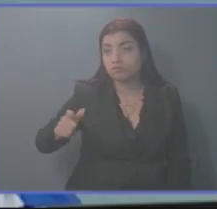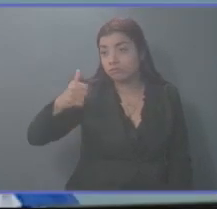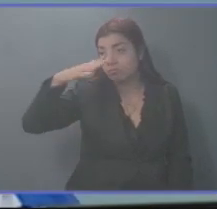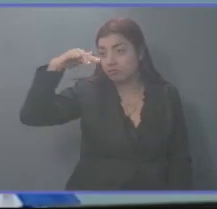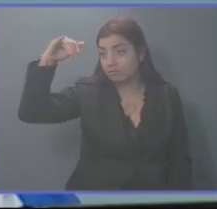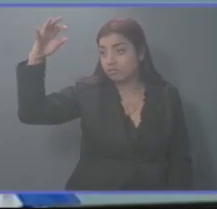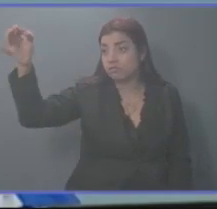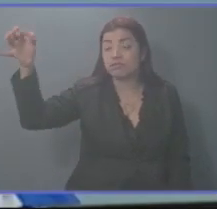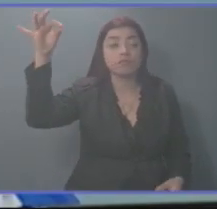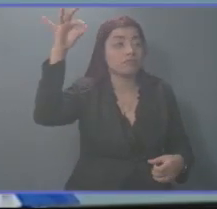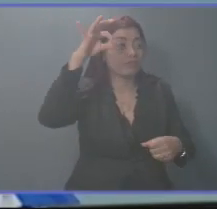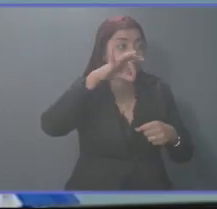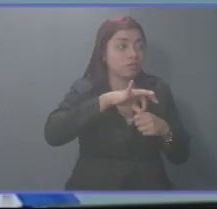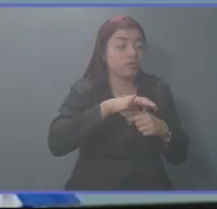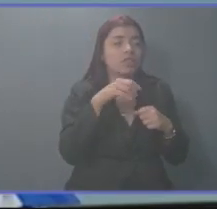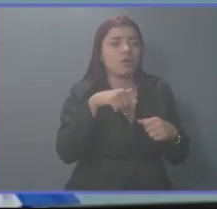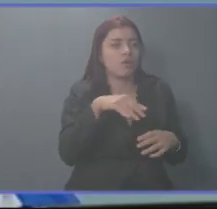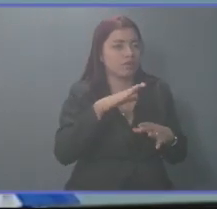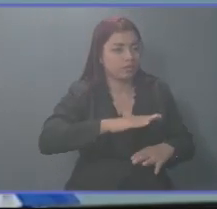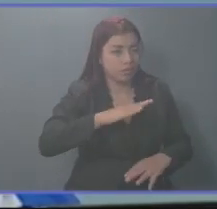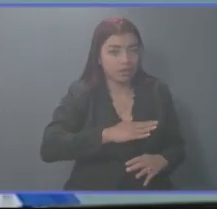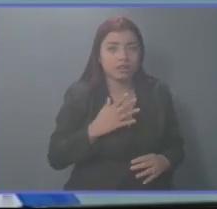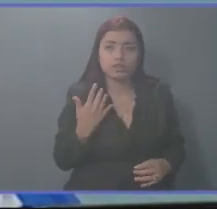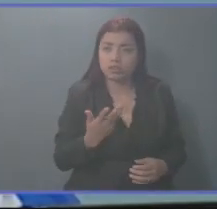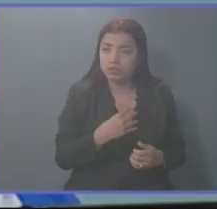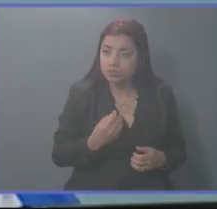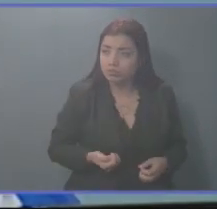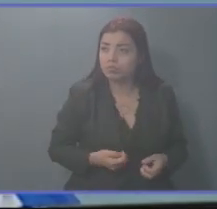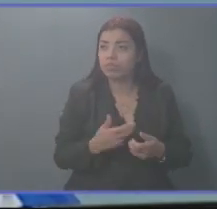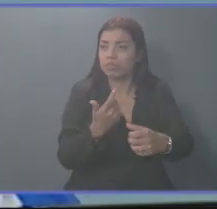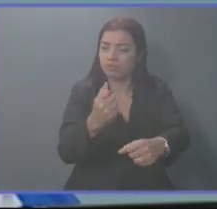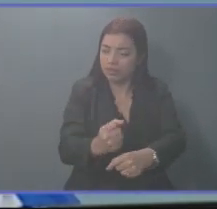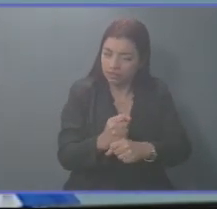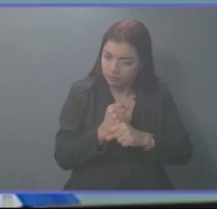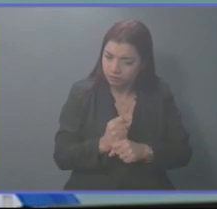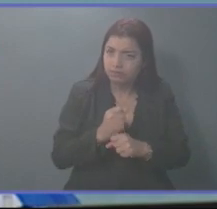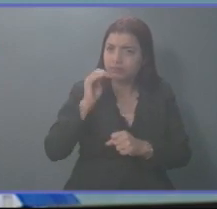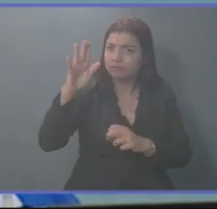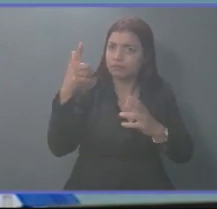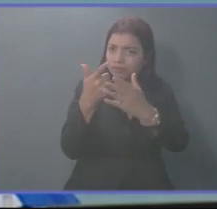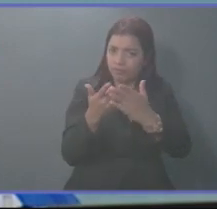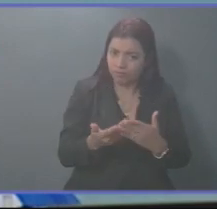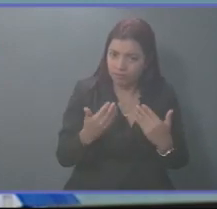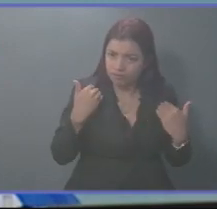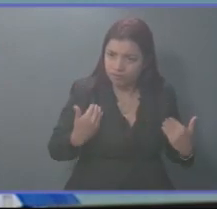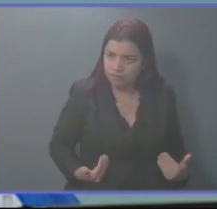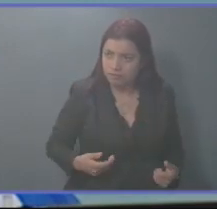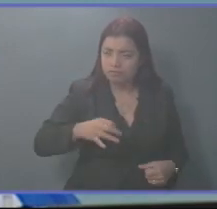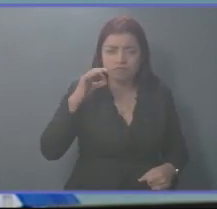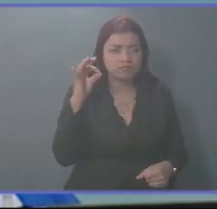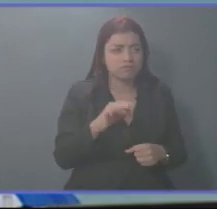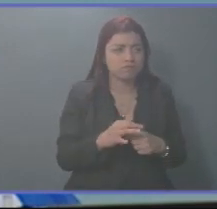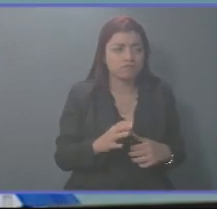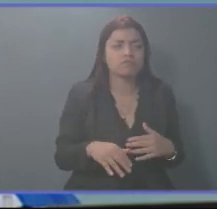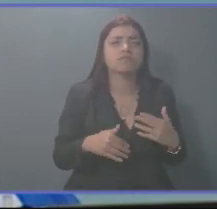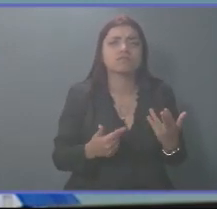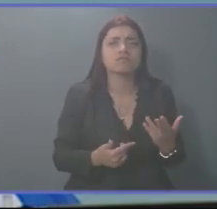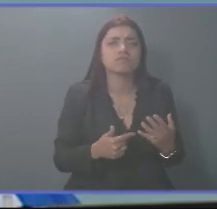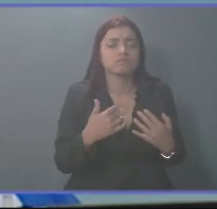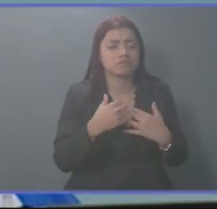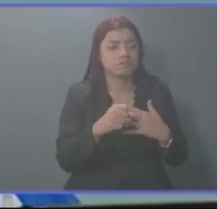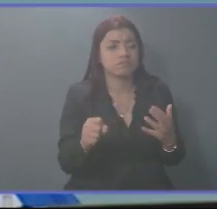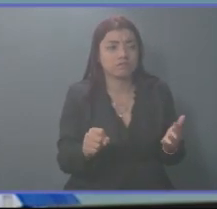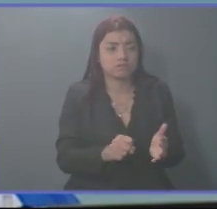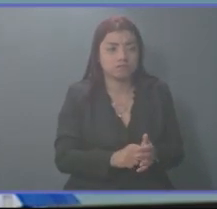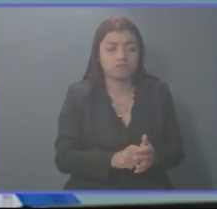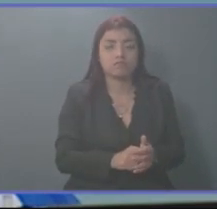en esta tarde le estamos garantizando el ejercicio de su derecho al voto para las elecciones